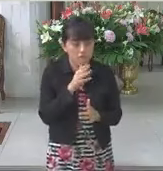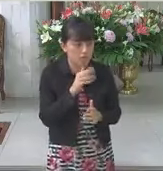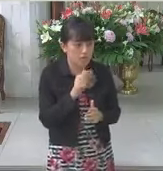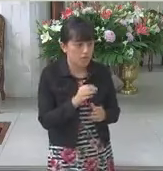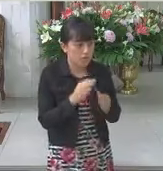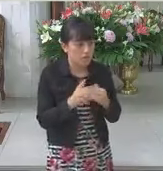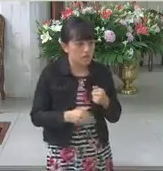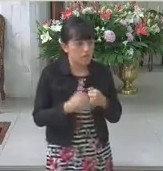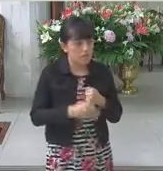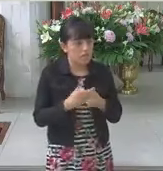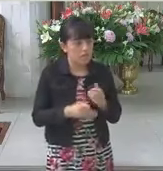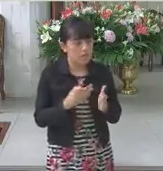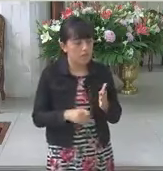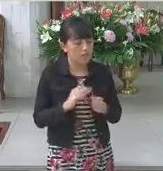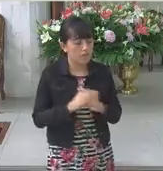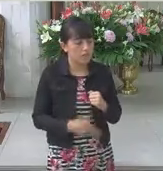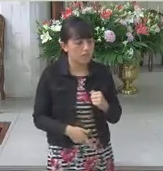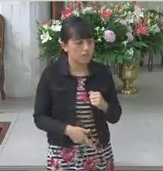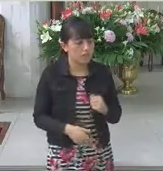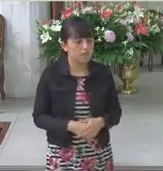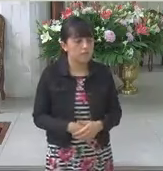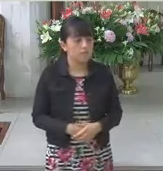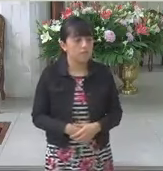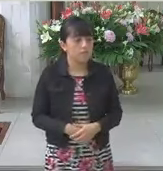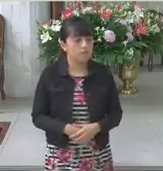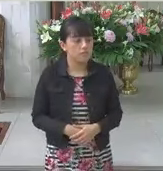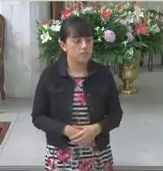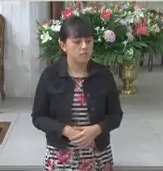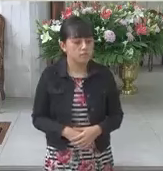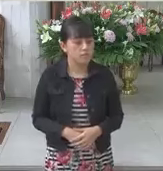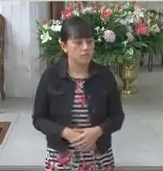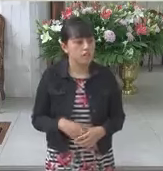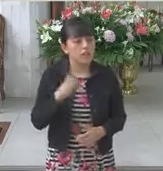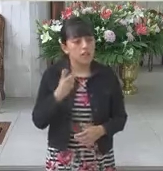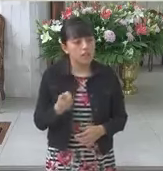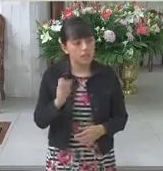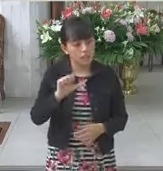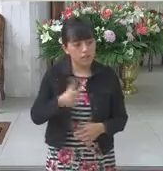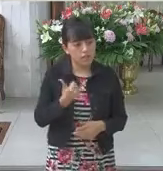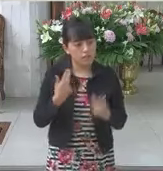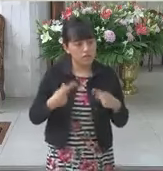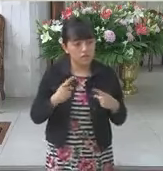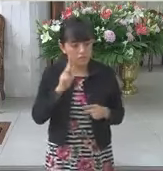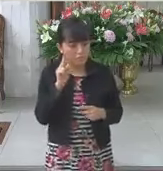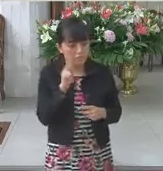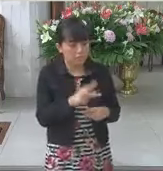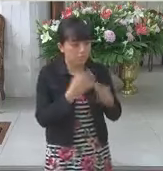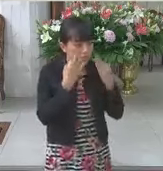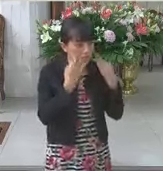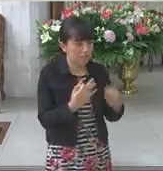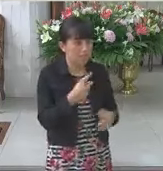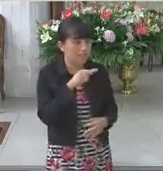deja sin terminar provoca la burla El desprecio